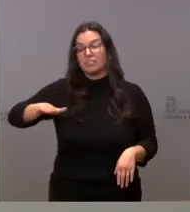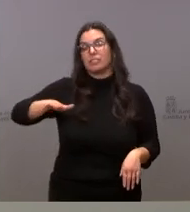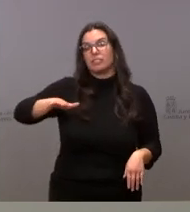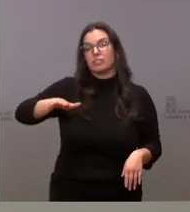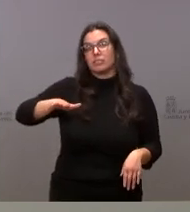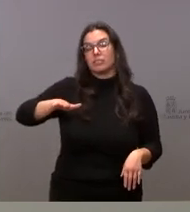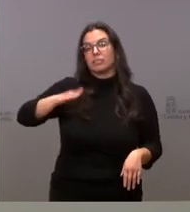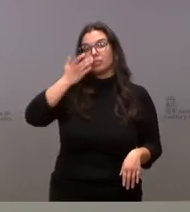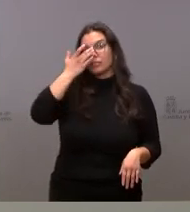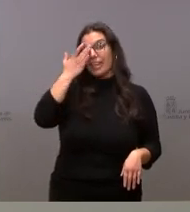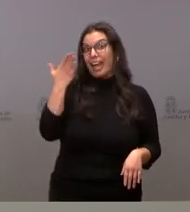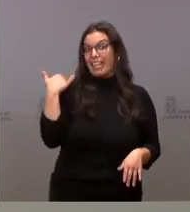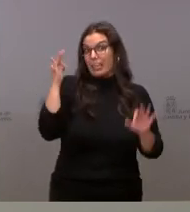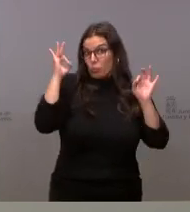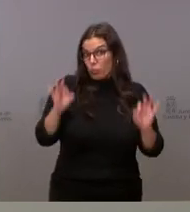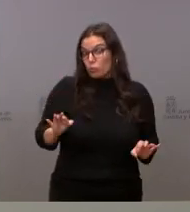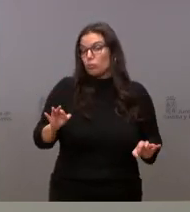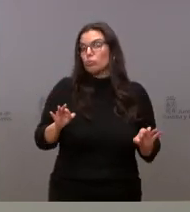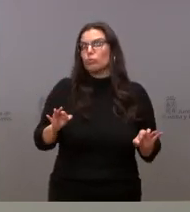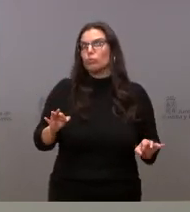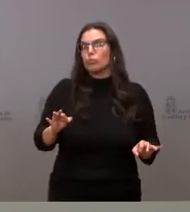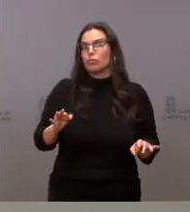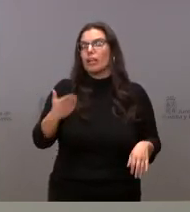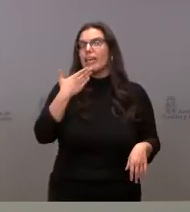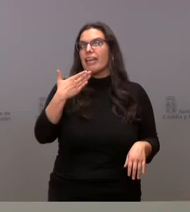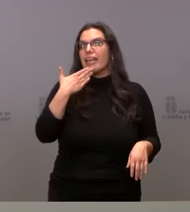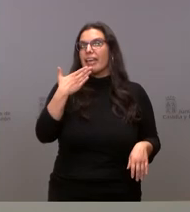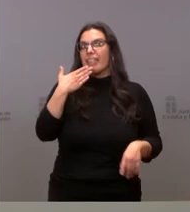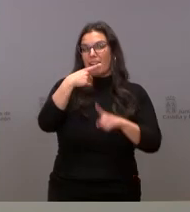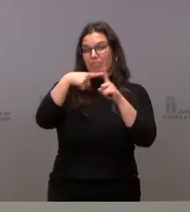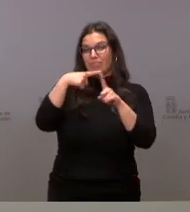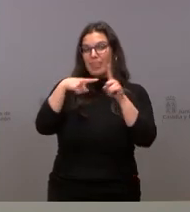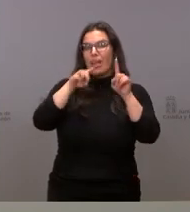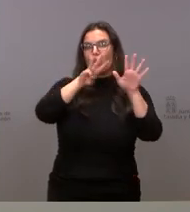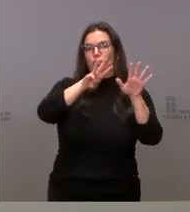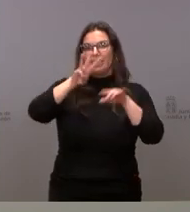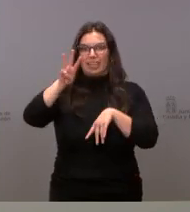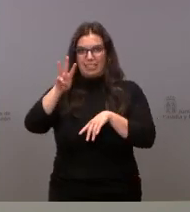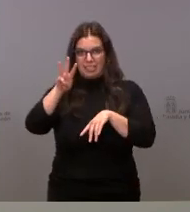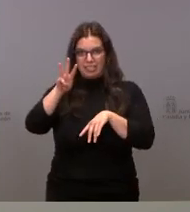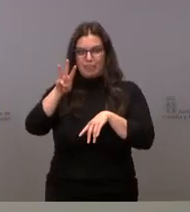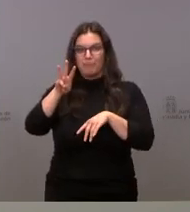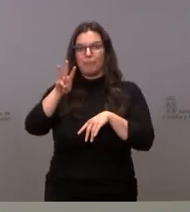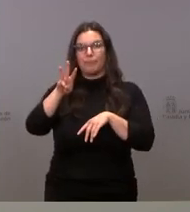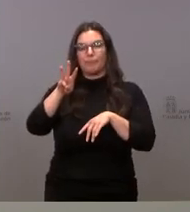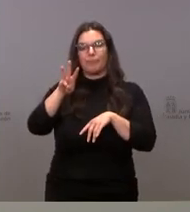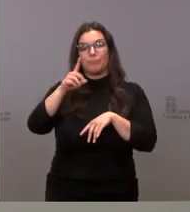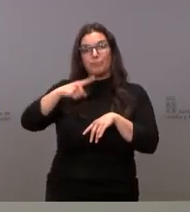concretamente el de ayer de ayer era de una edad media de 83 años y con